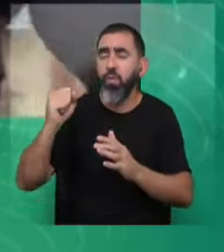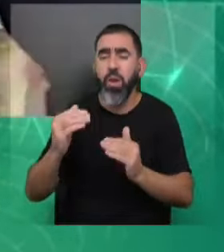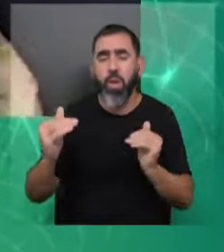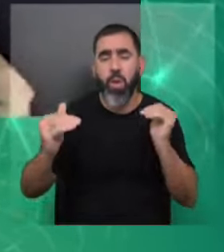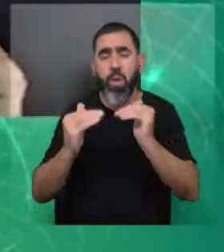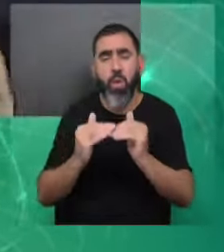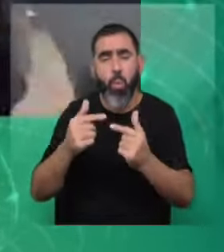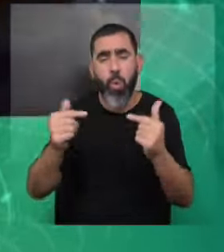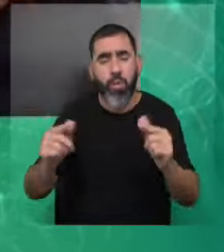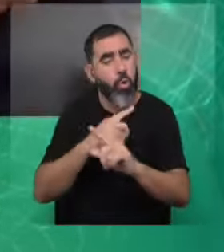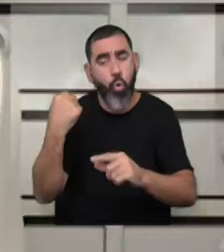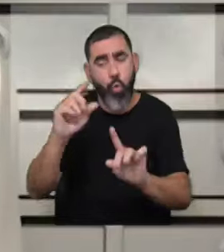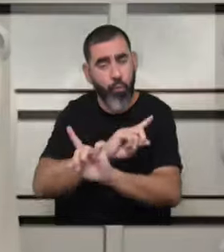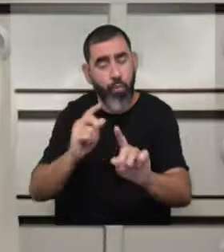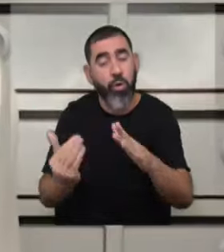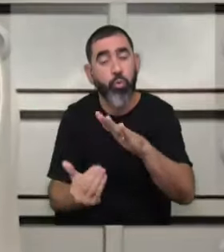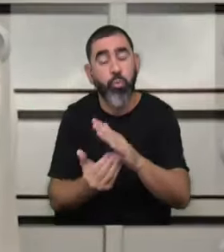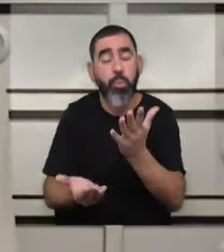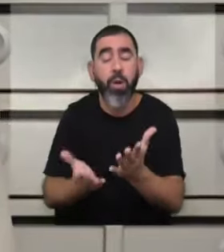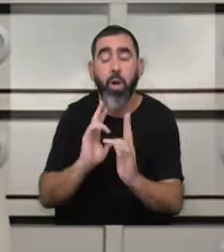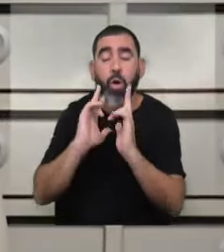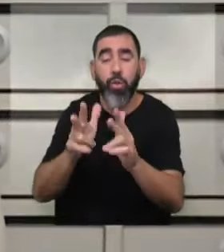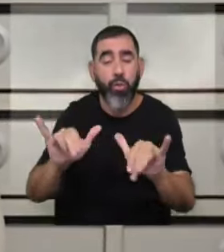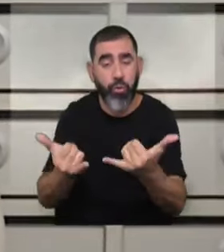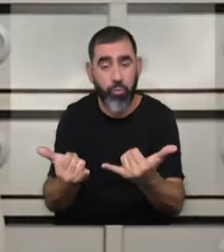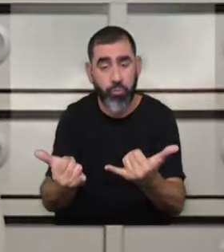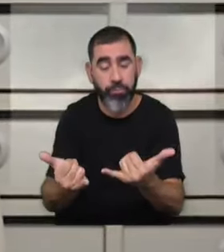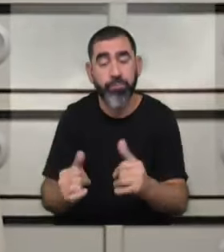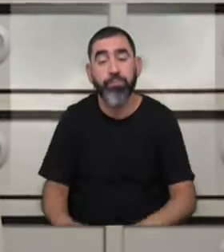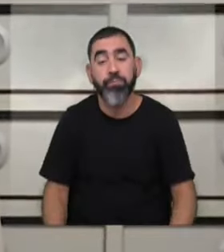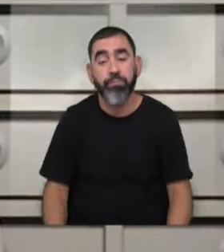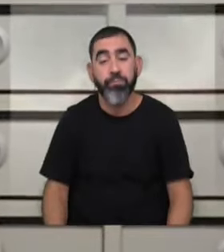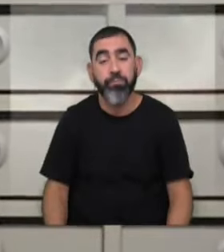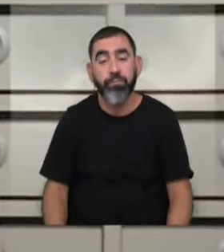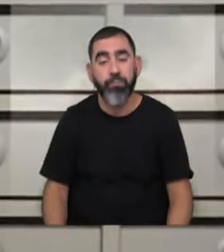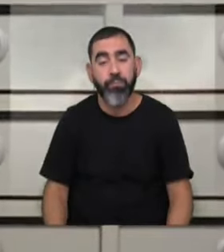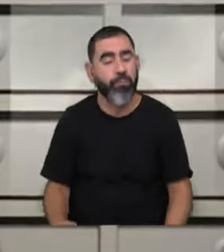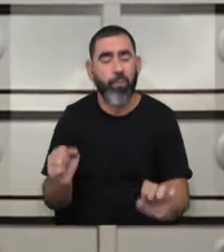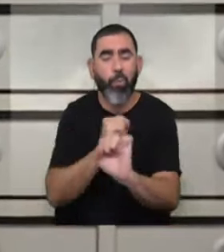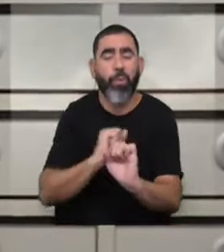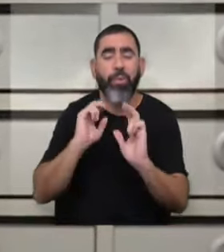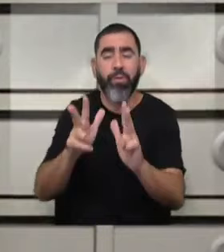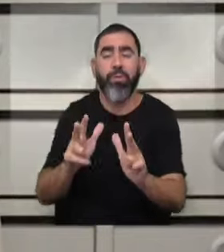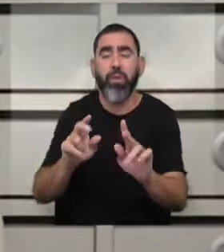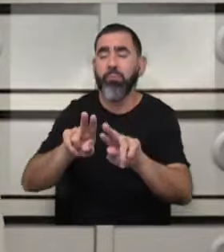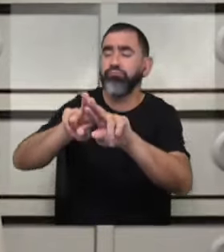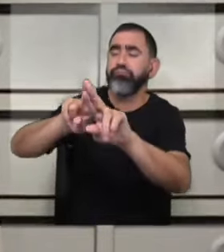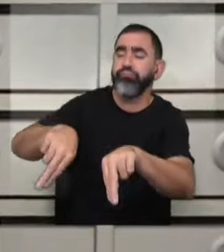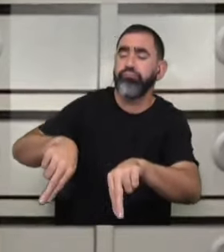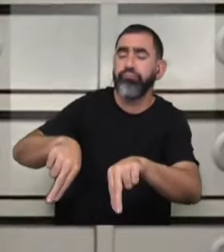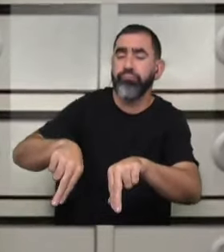No, no lo viola, y la Suprema Corte lo ha dicho más de una vez, a decir, tenemos que eliminar